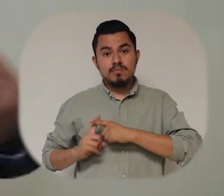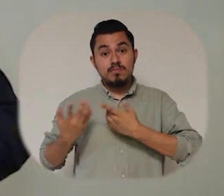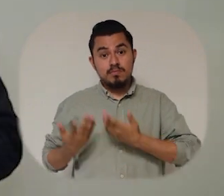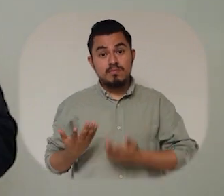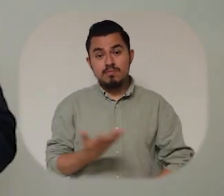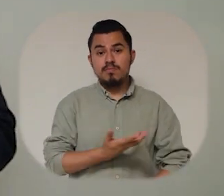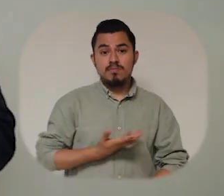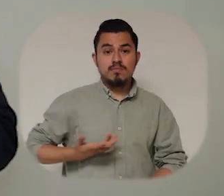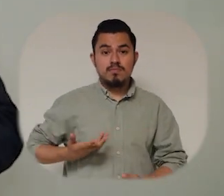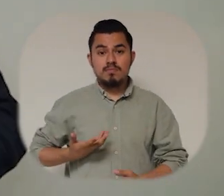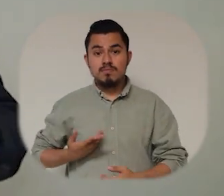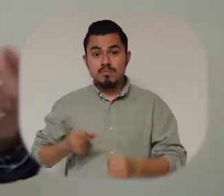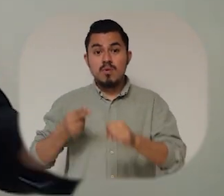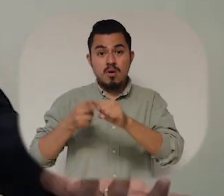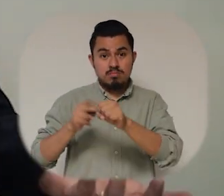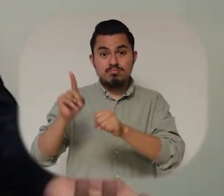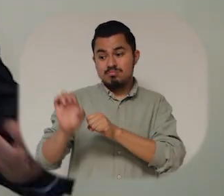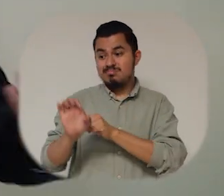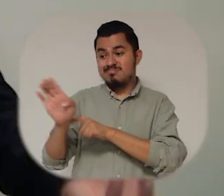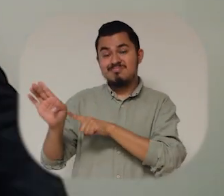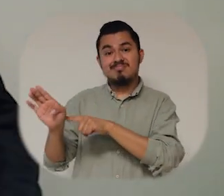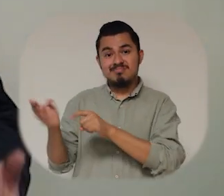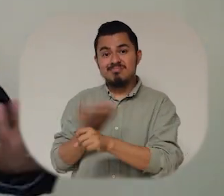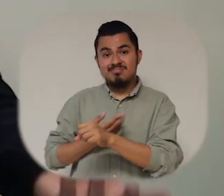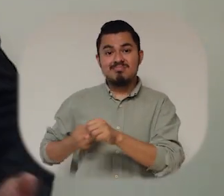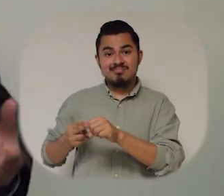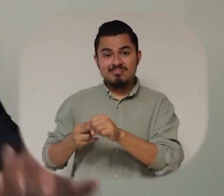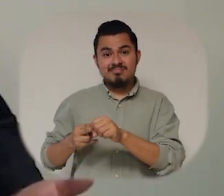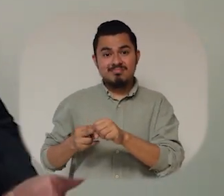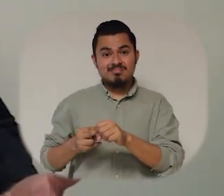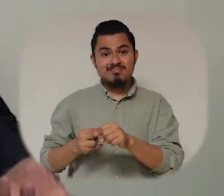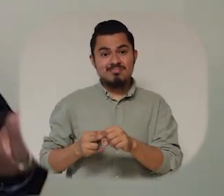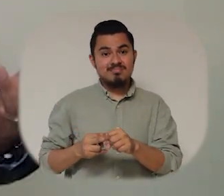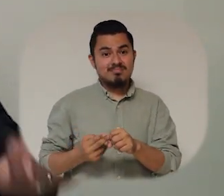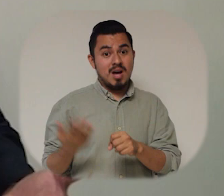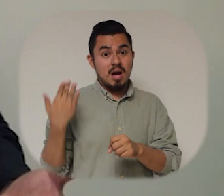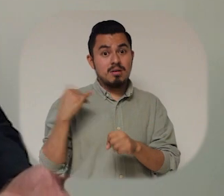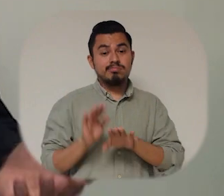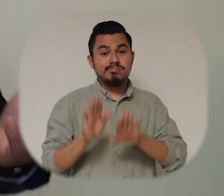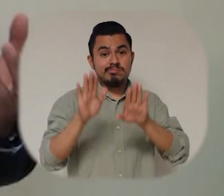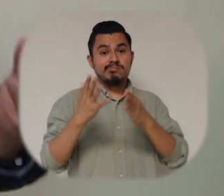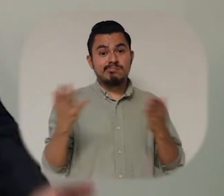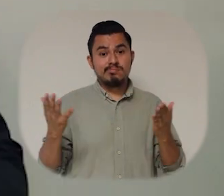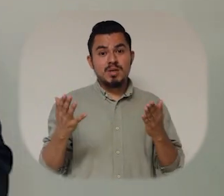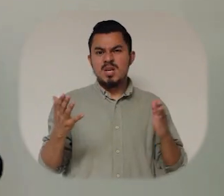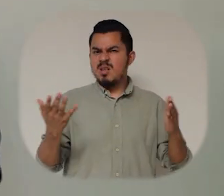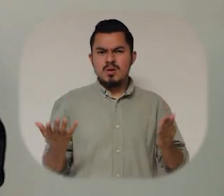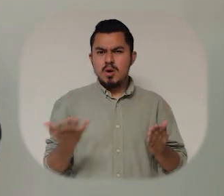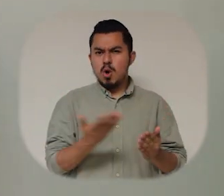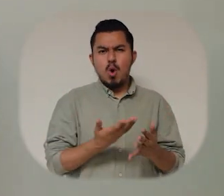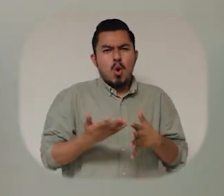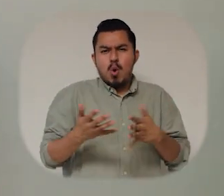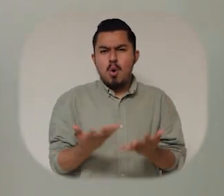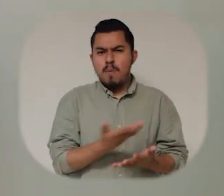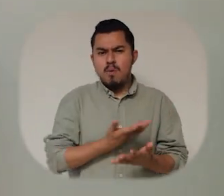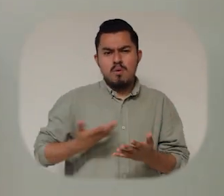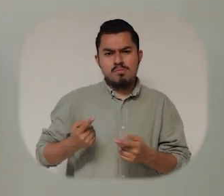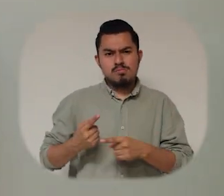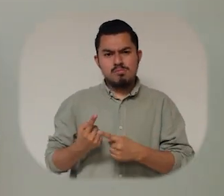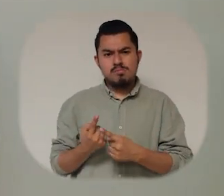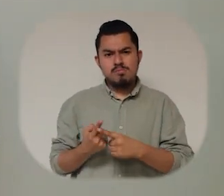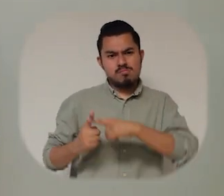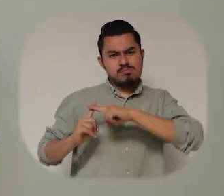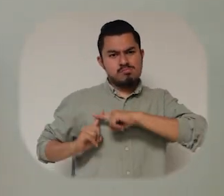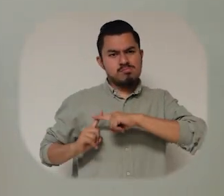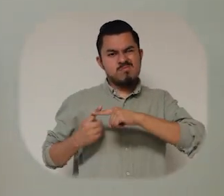por eso. Y pertenecemos a Él. Estas grandes obras han ocurrido. Y si es así, entonces, ¿cómo es que debe